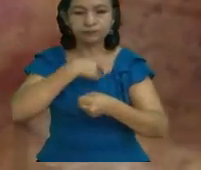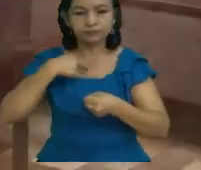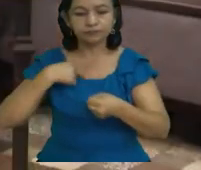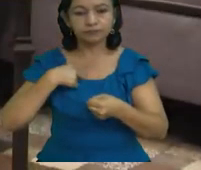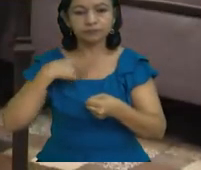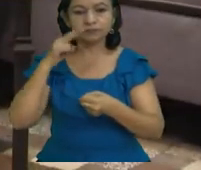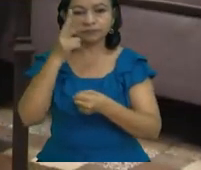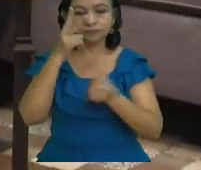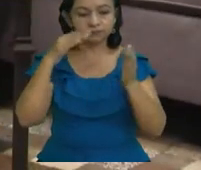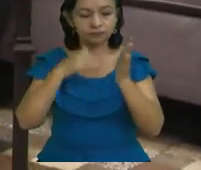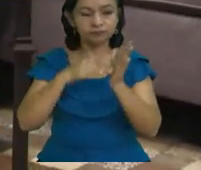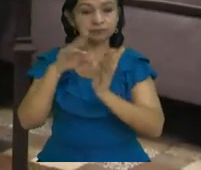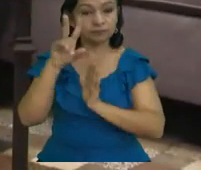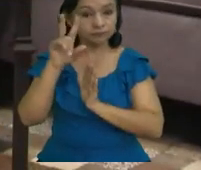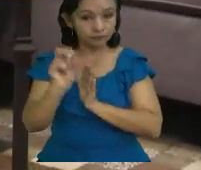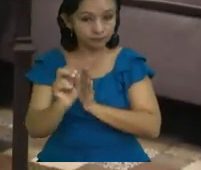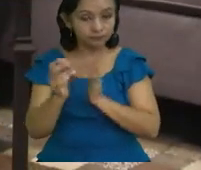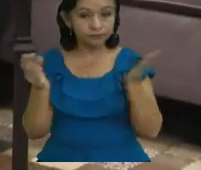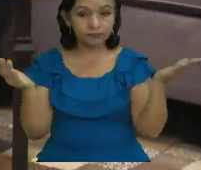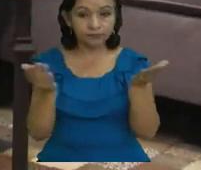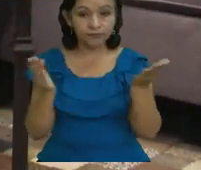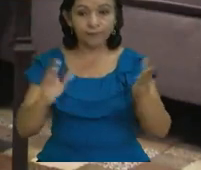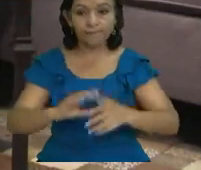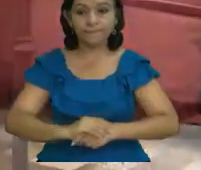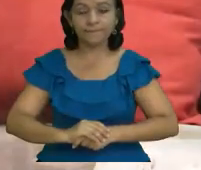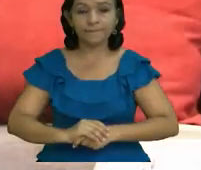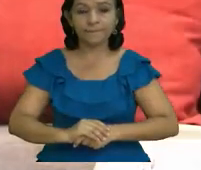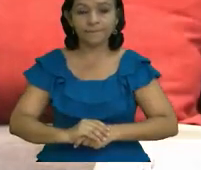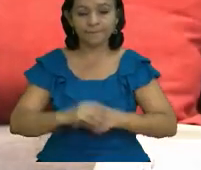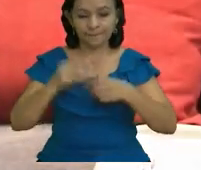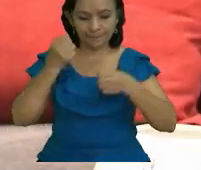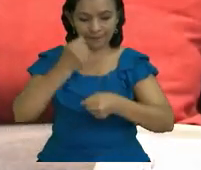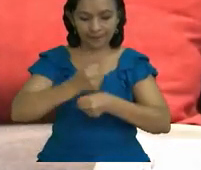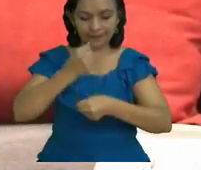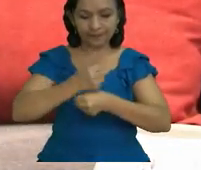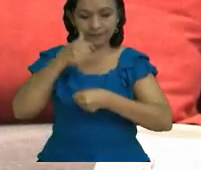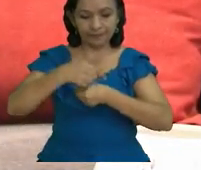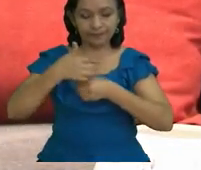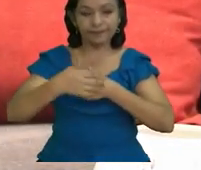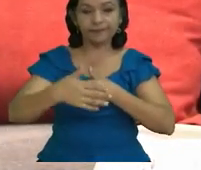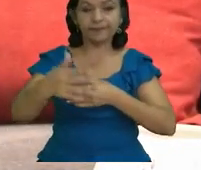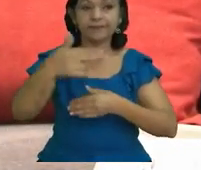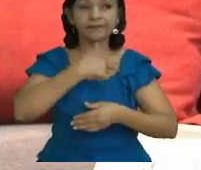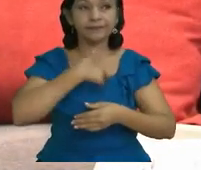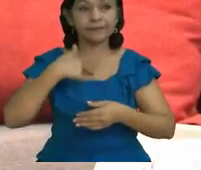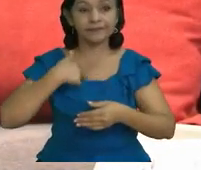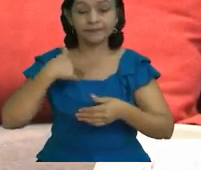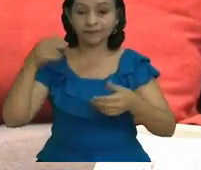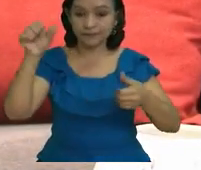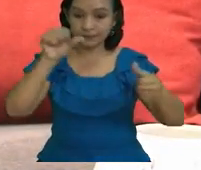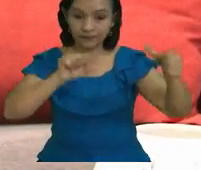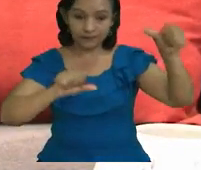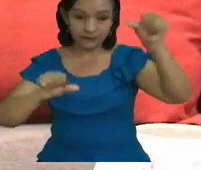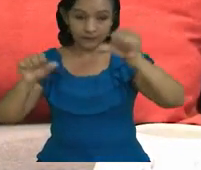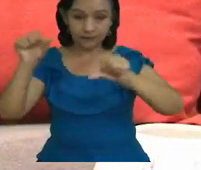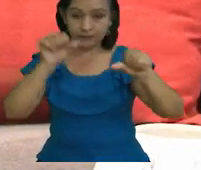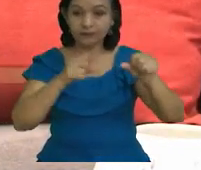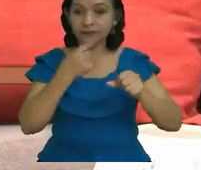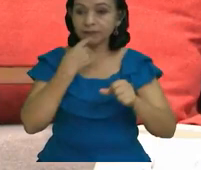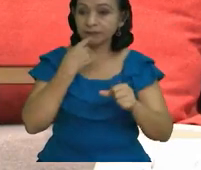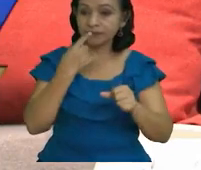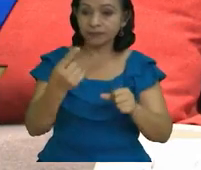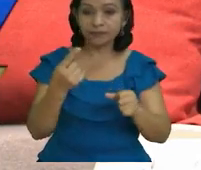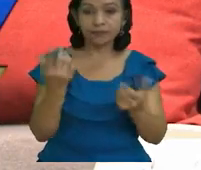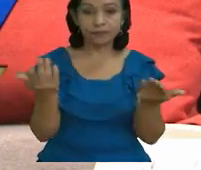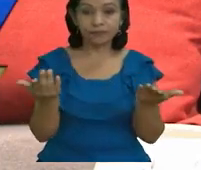este 2020. Claro, en estos trabajos que estamos a nivel de laboratorio, hay que mencionar también que estamos